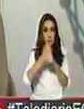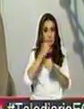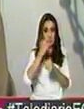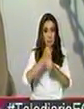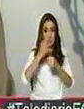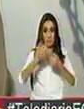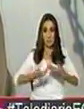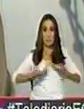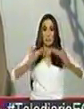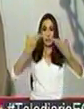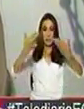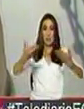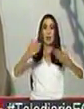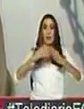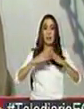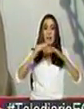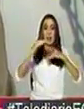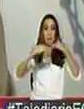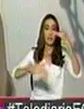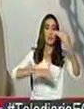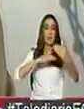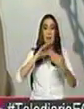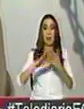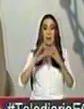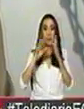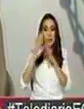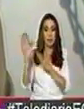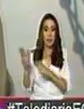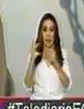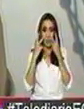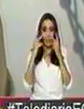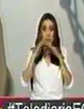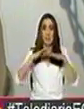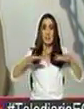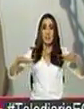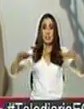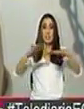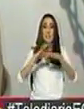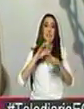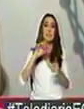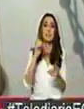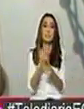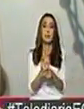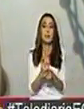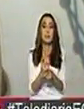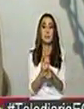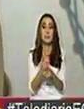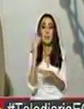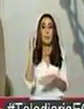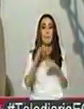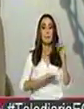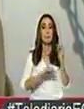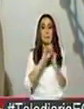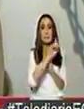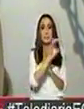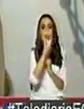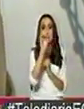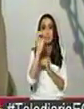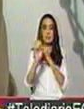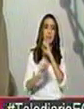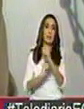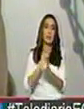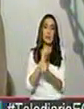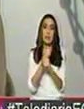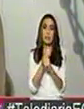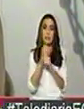estibadores, maestros, constructores, en todo índole, que nuestros compañeros realmente ha vivido más de 100 años de